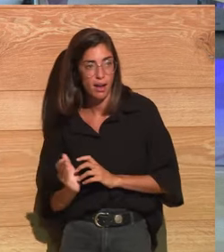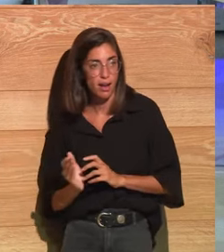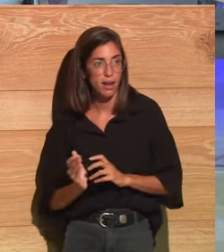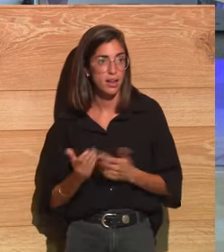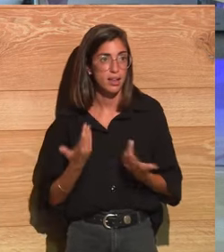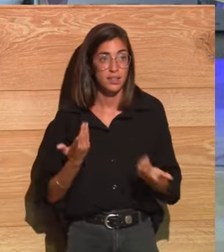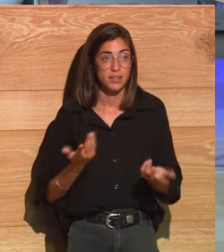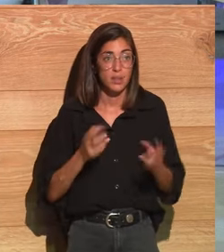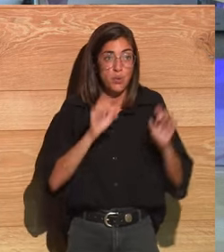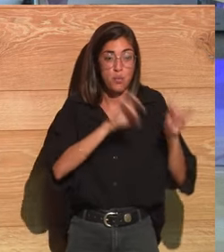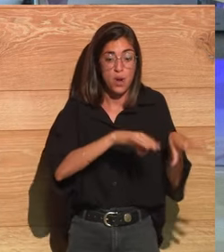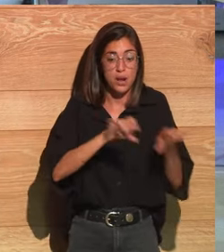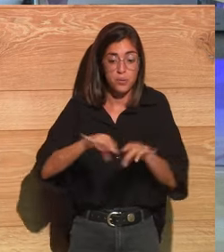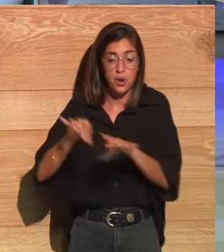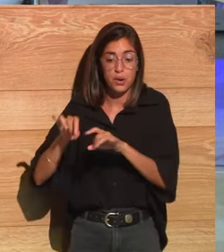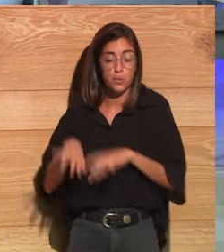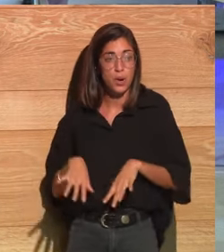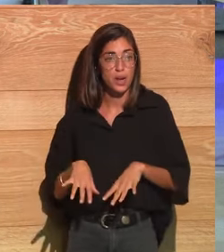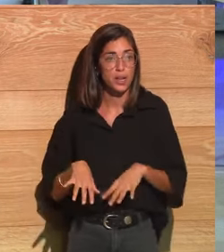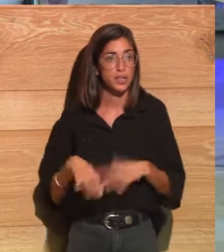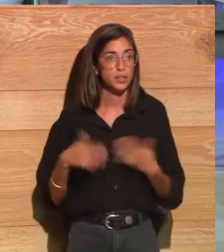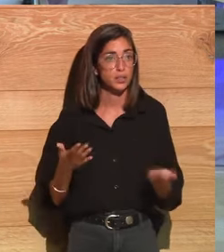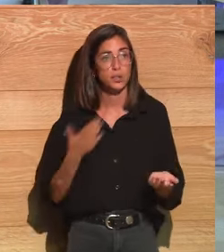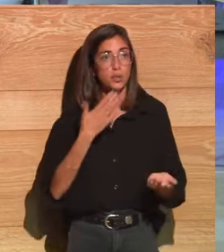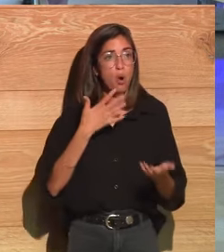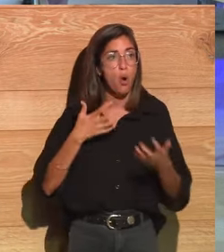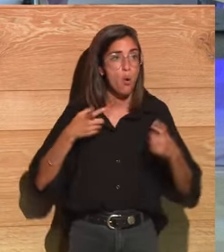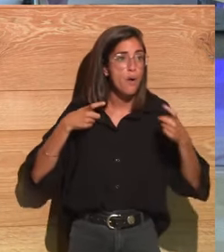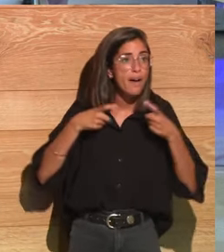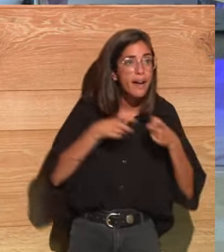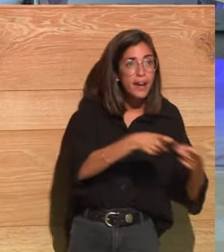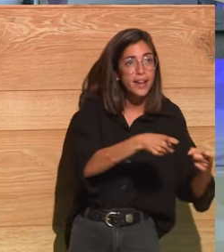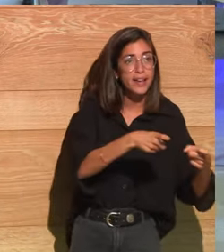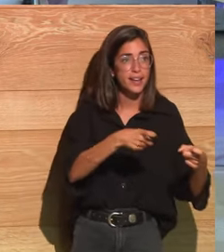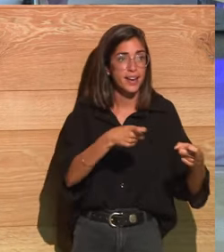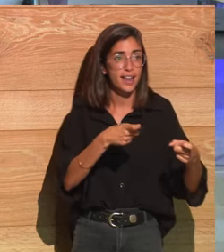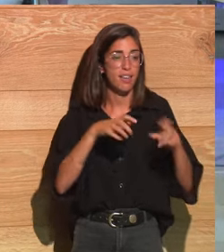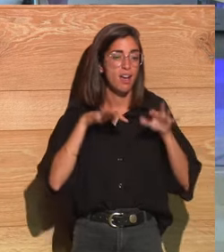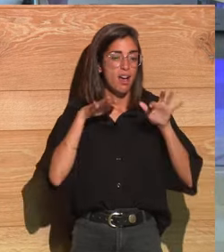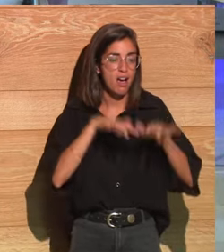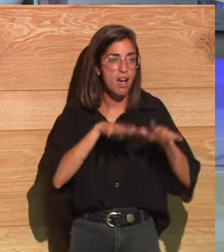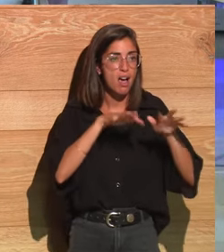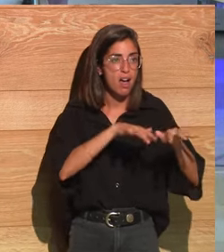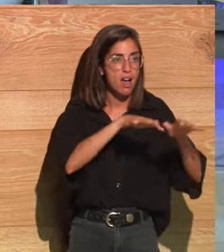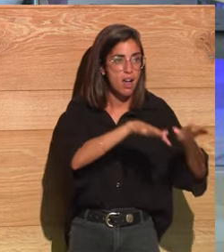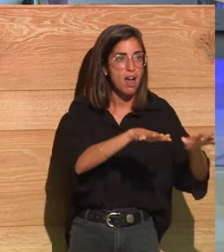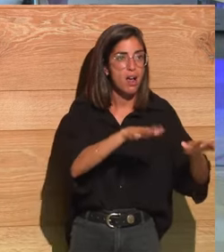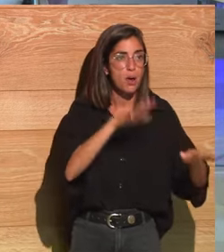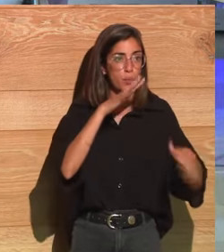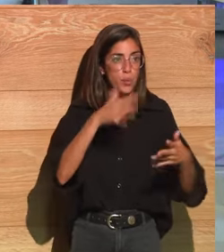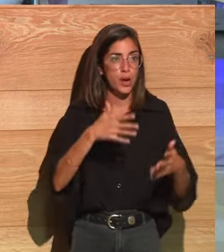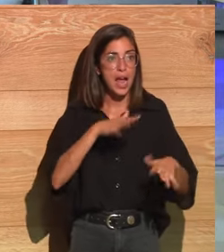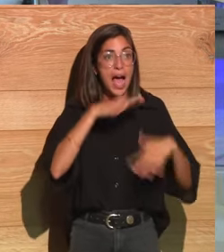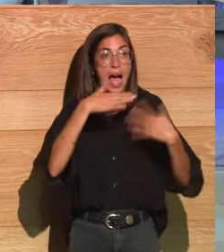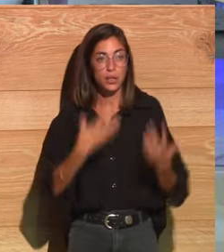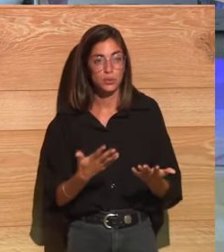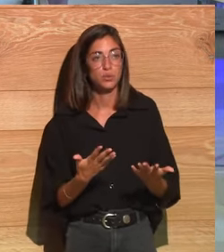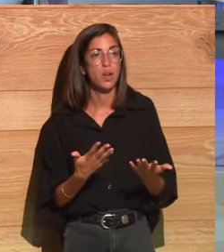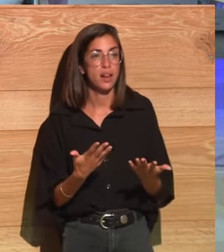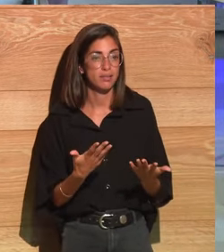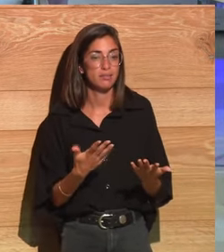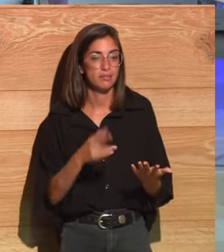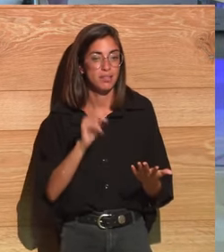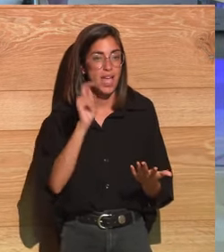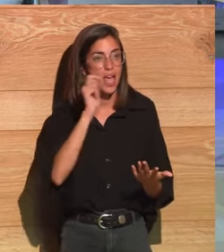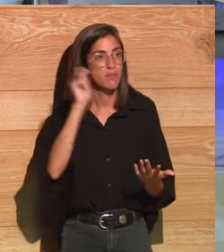para todos. Y nosotros es como una guerra, una carrera armamentística, ¿no? Podemos imaginarnos una que tenemos en la actualidad. Cada uno pone